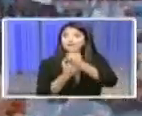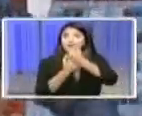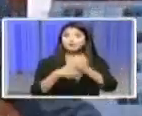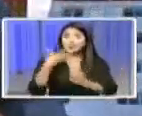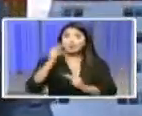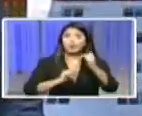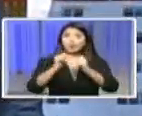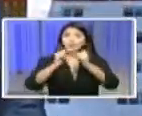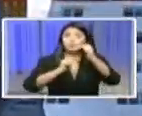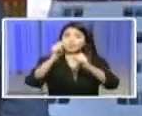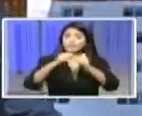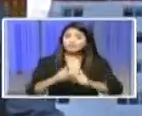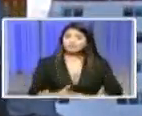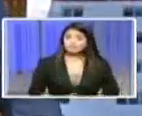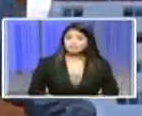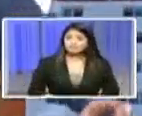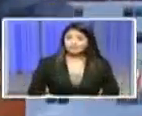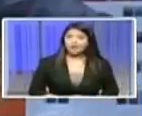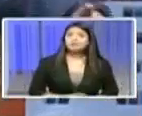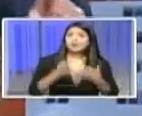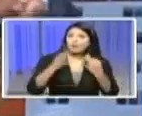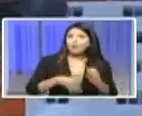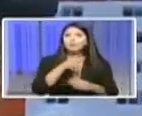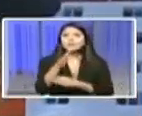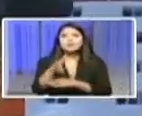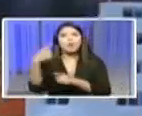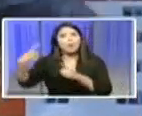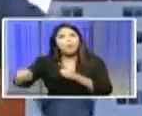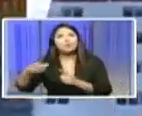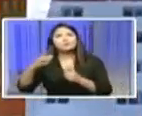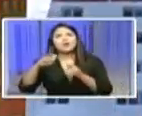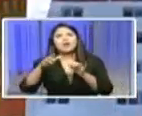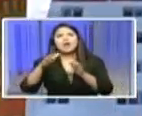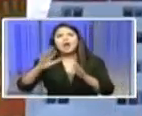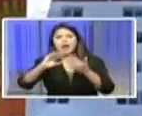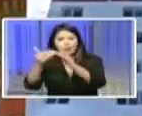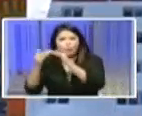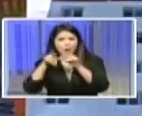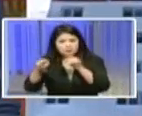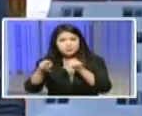construir. Y hubieran ido a los urbanismos donde viven ustedes